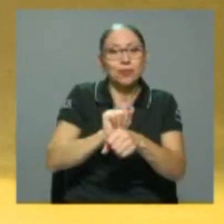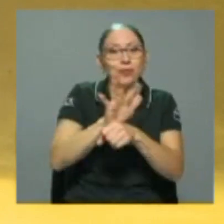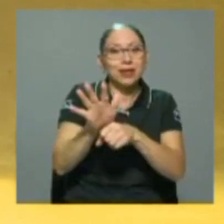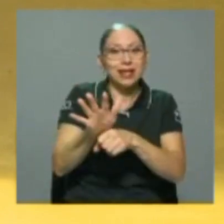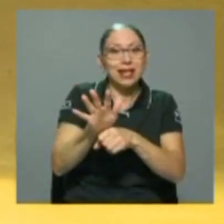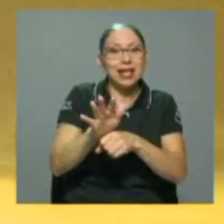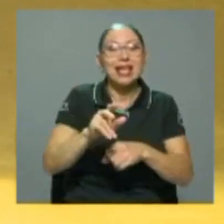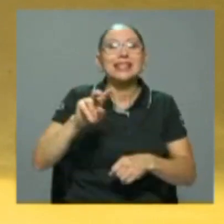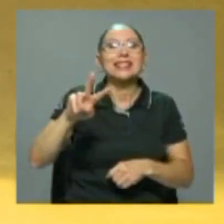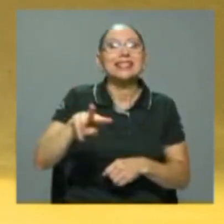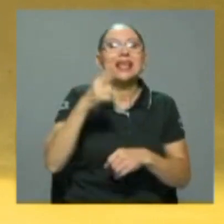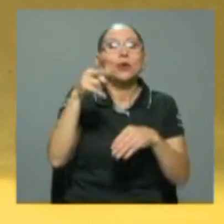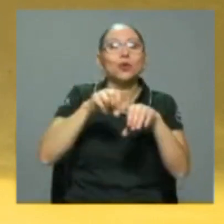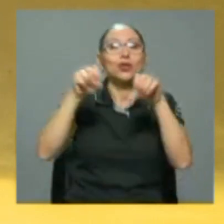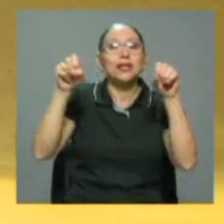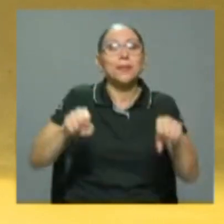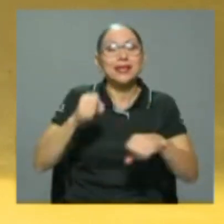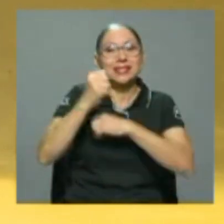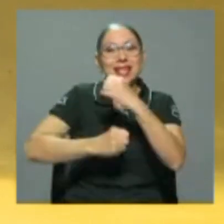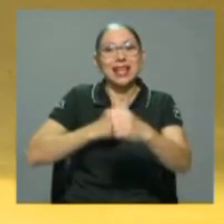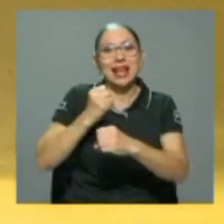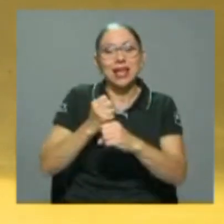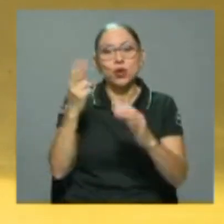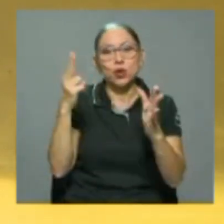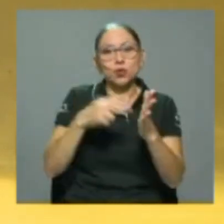de manera que yo sí creo,